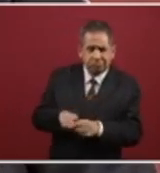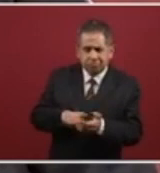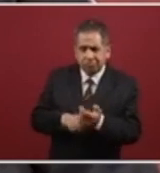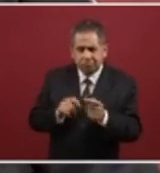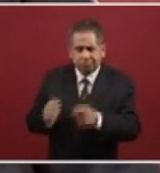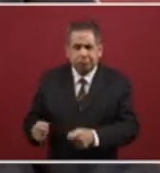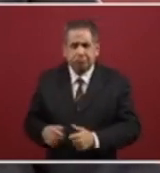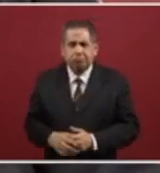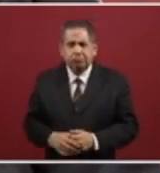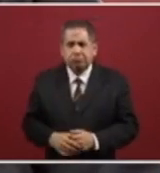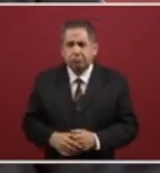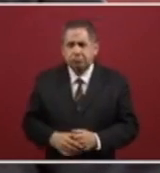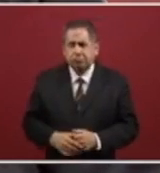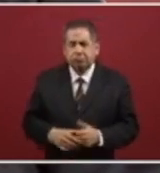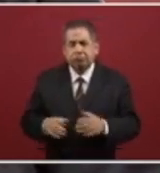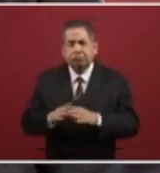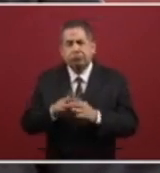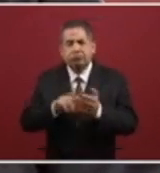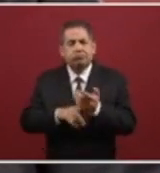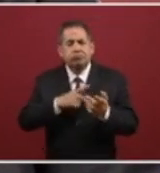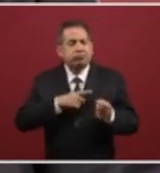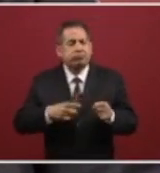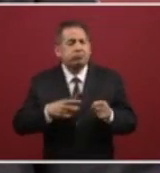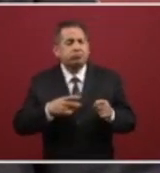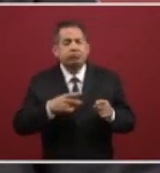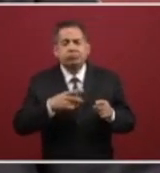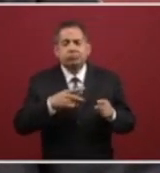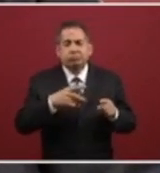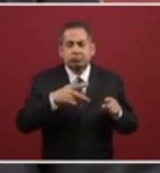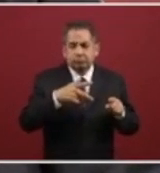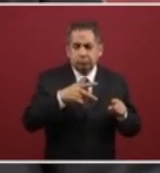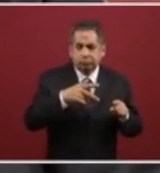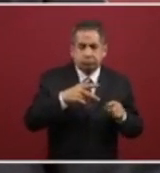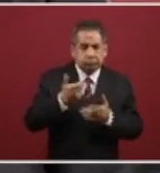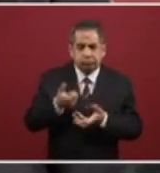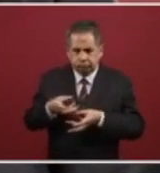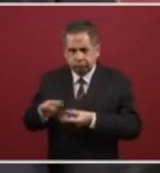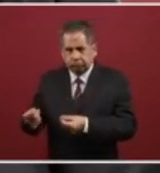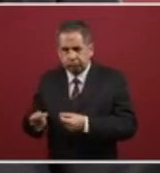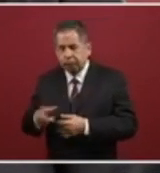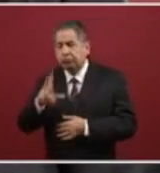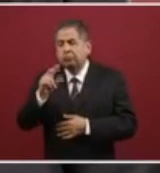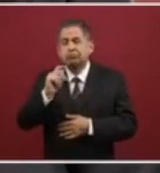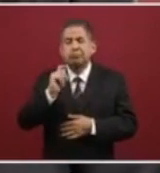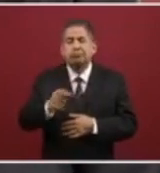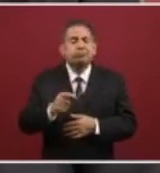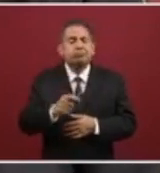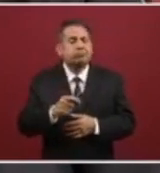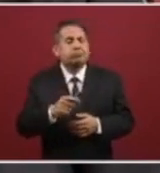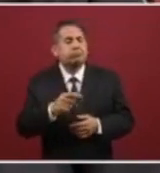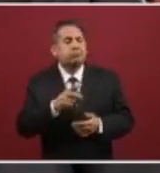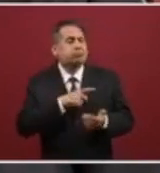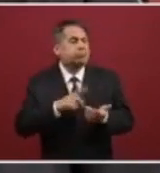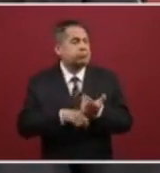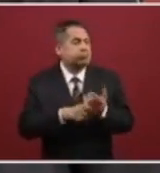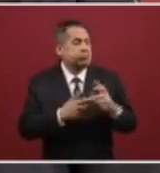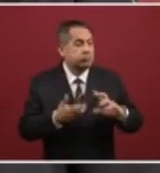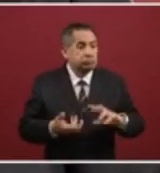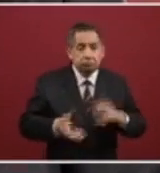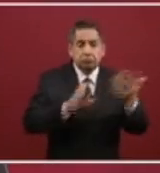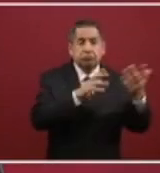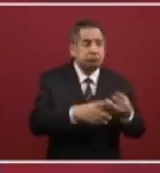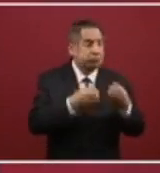Entonces, no tiene por qué haber un impacto. No digo que no vaya a costar, sí va a costar. Pero lo que estoy diciendo es que no tiene por qué haber un